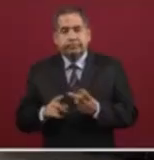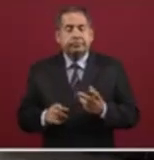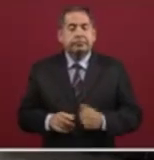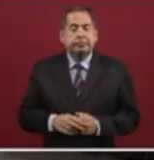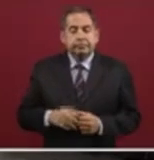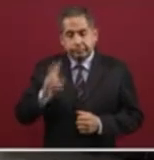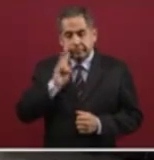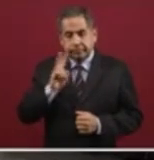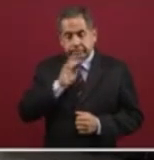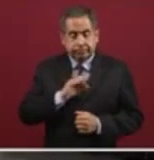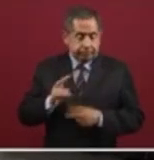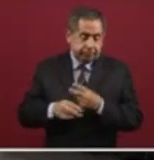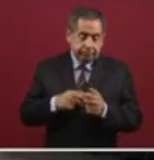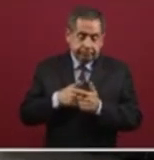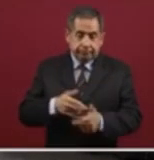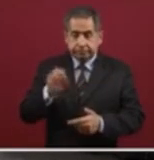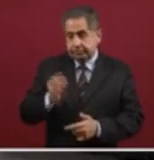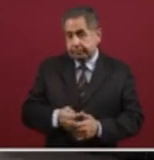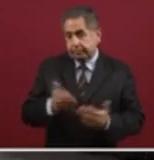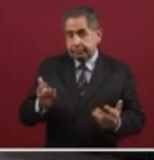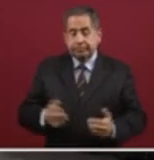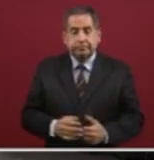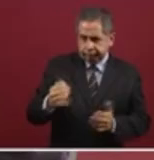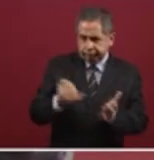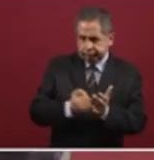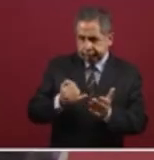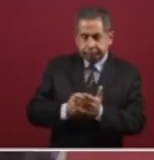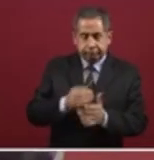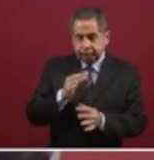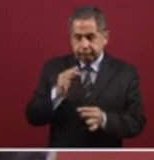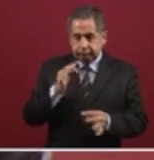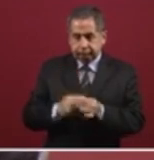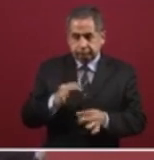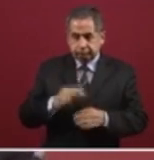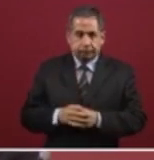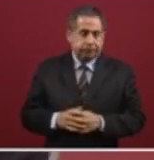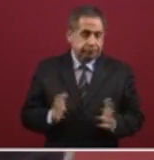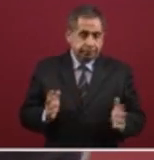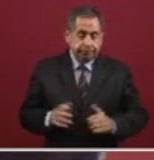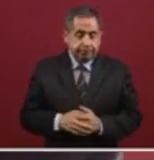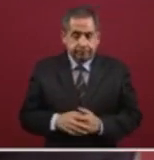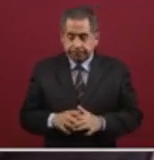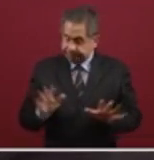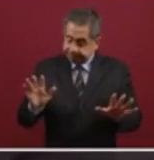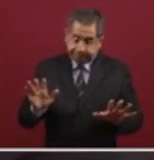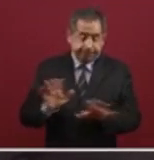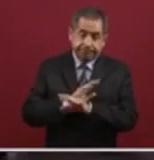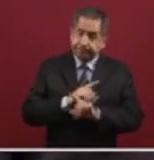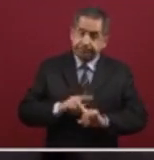de impuestos, pues aseguró que no se les condonarán. Ya cambió